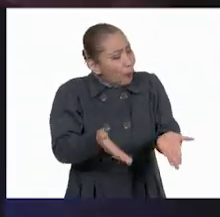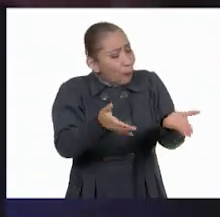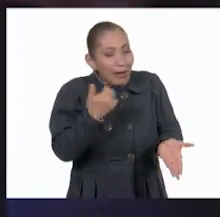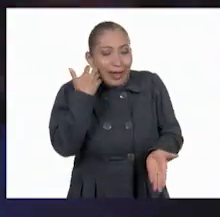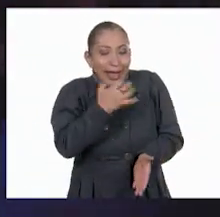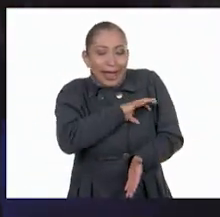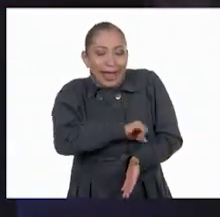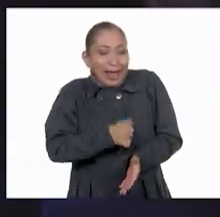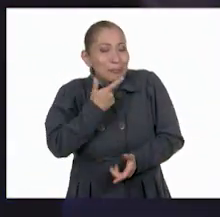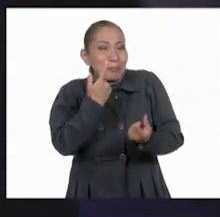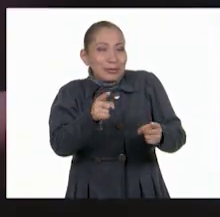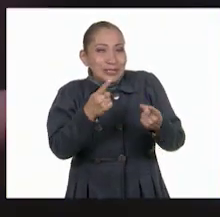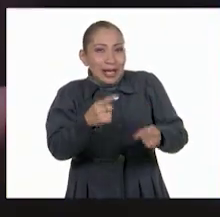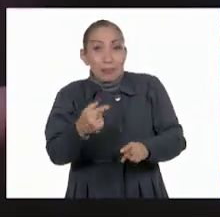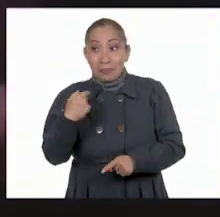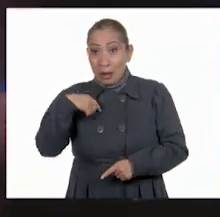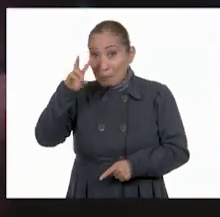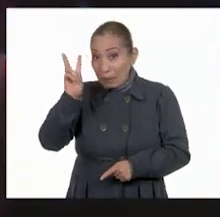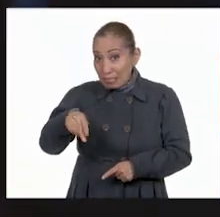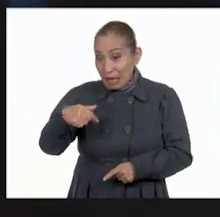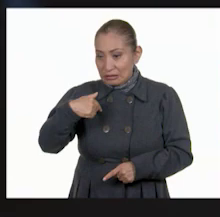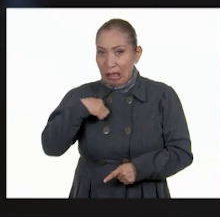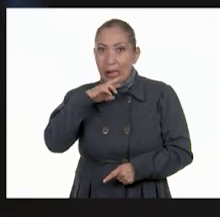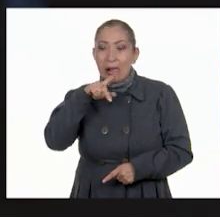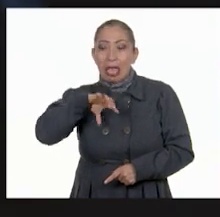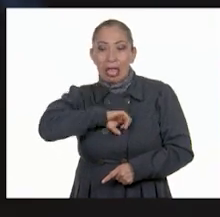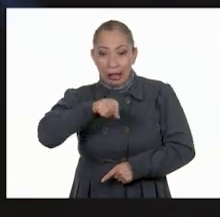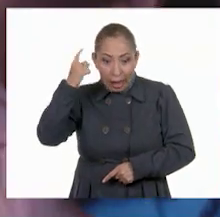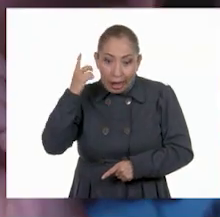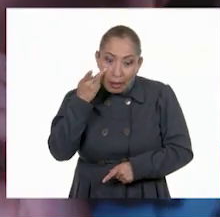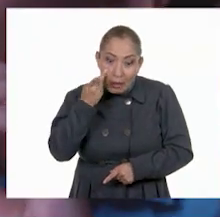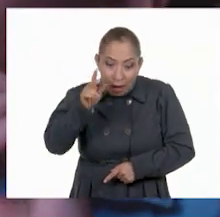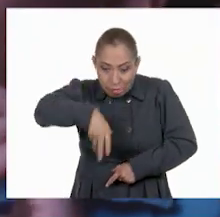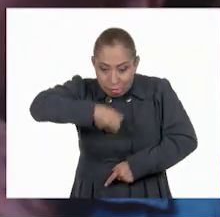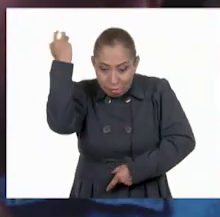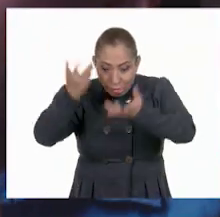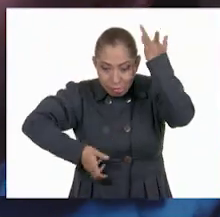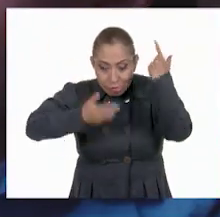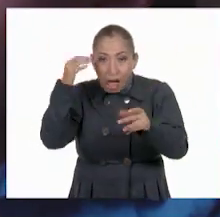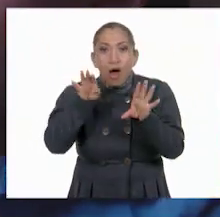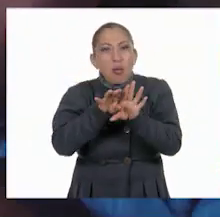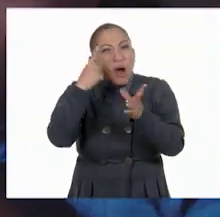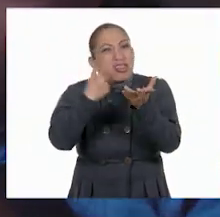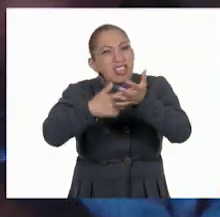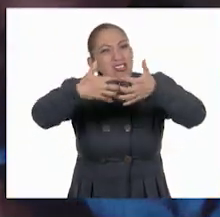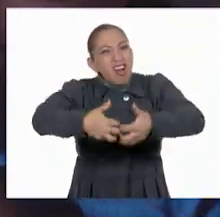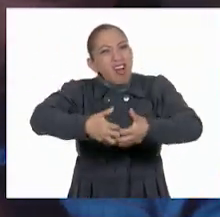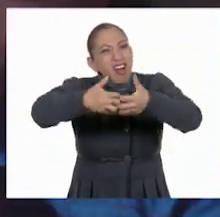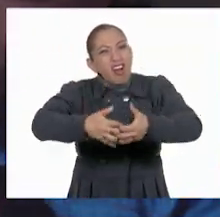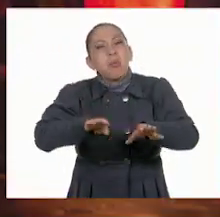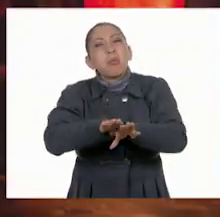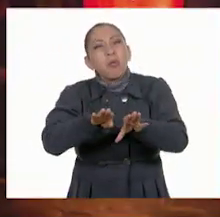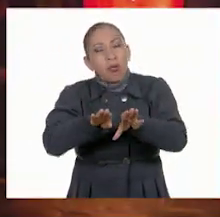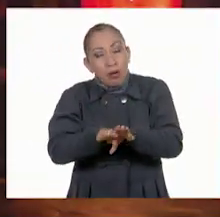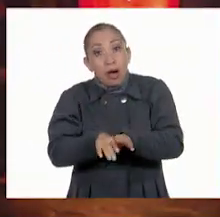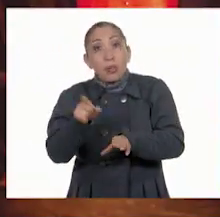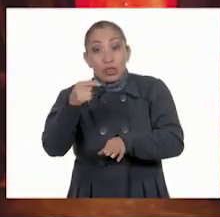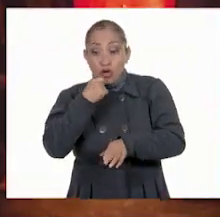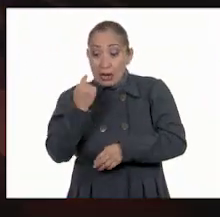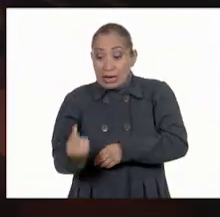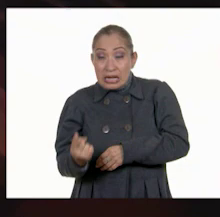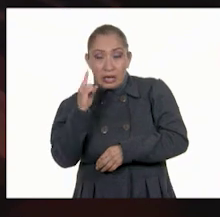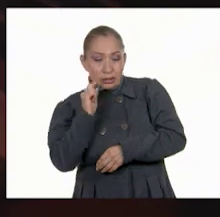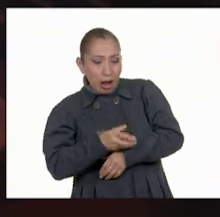mi pasión por la música, aunque la verdad, yo preferí desarmarlo para entender cómo es que funcionaba por dentro. Porque cuando eres